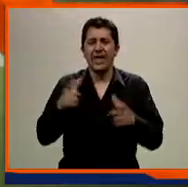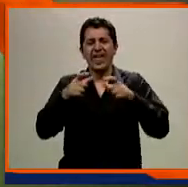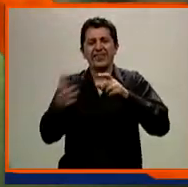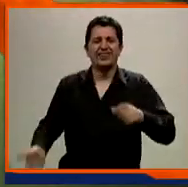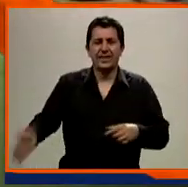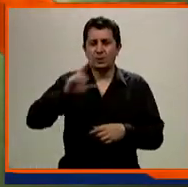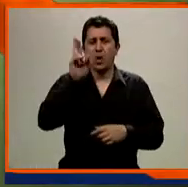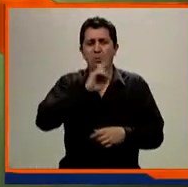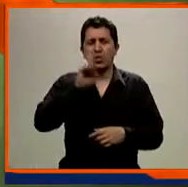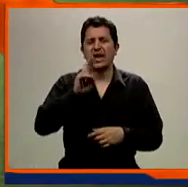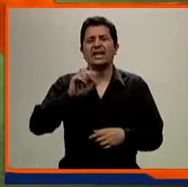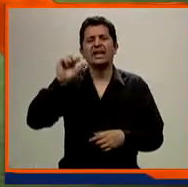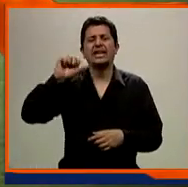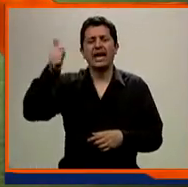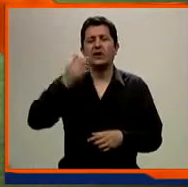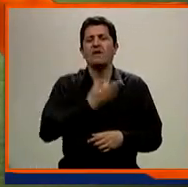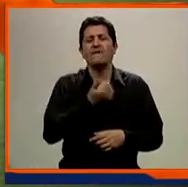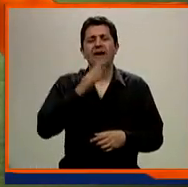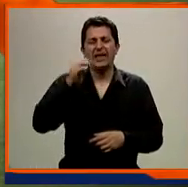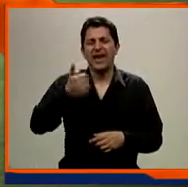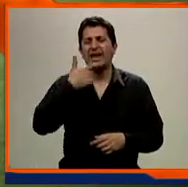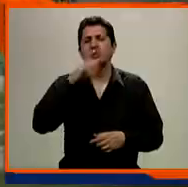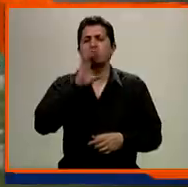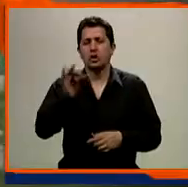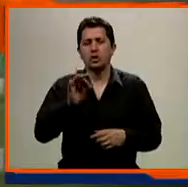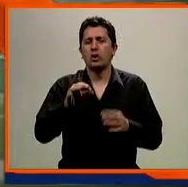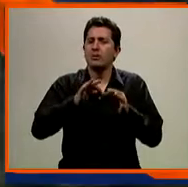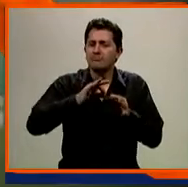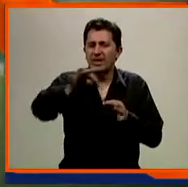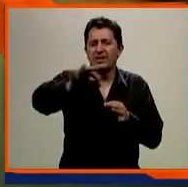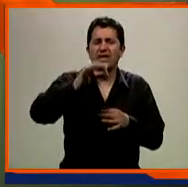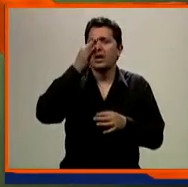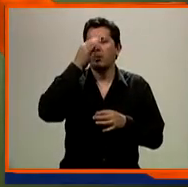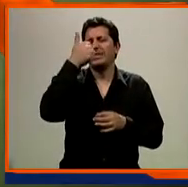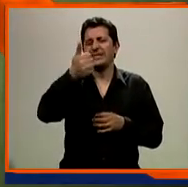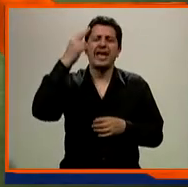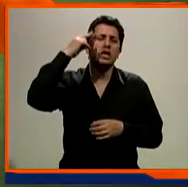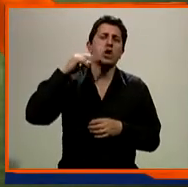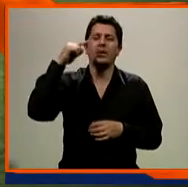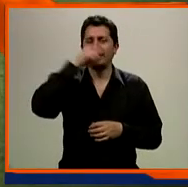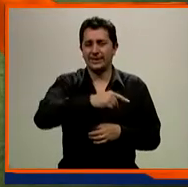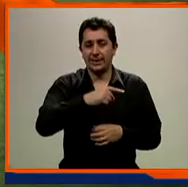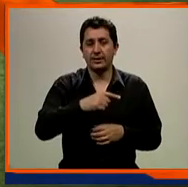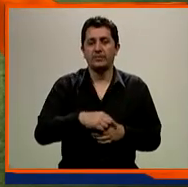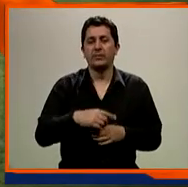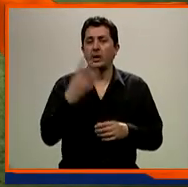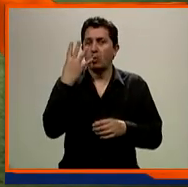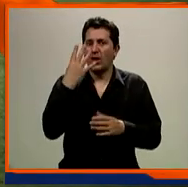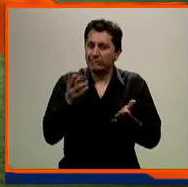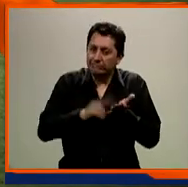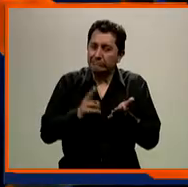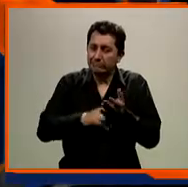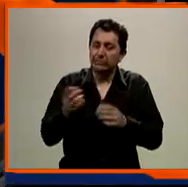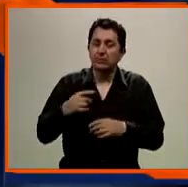disco femenino resultó ganadora Fabiana Soto, que registró una marca de 26,97 metros luego de